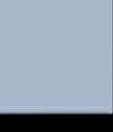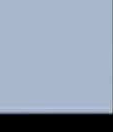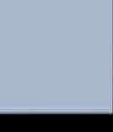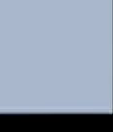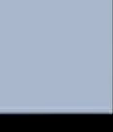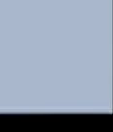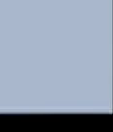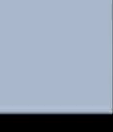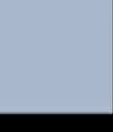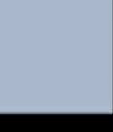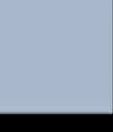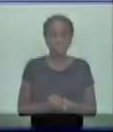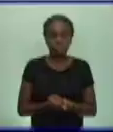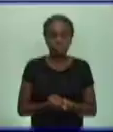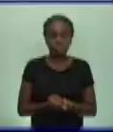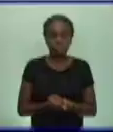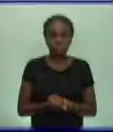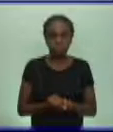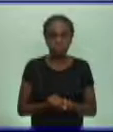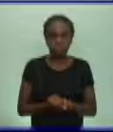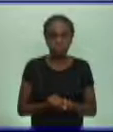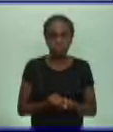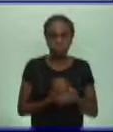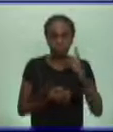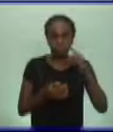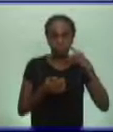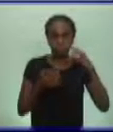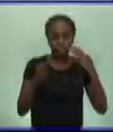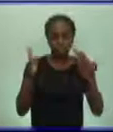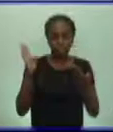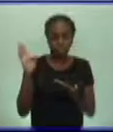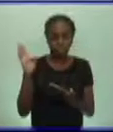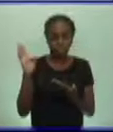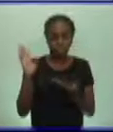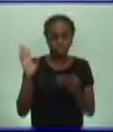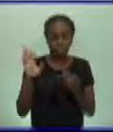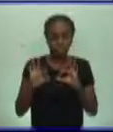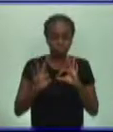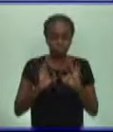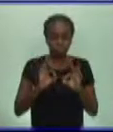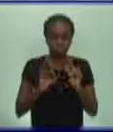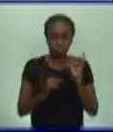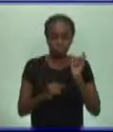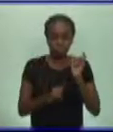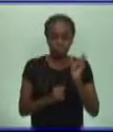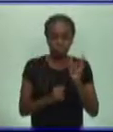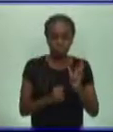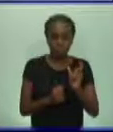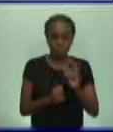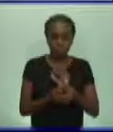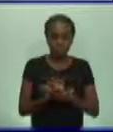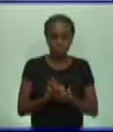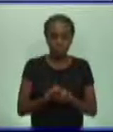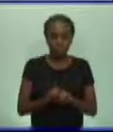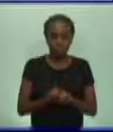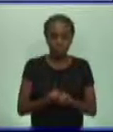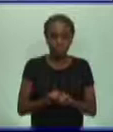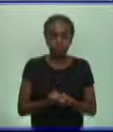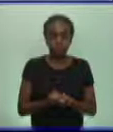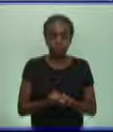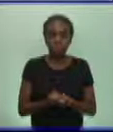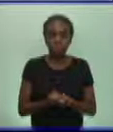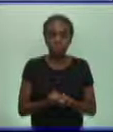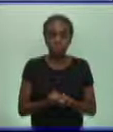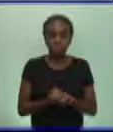¿Cómo valoras el final del cuento? Selecciona la palabra más adecuada.